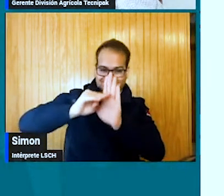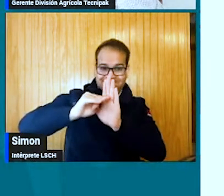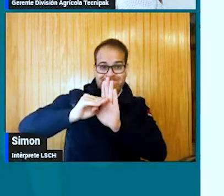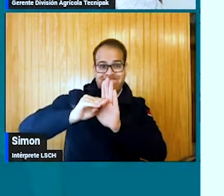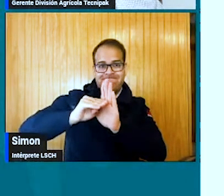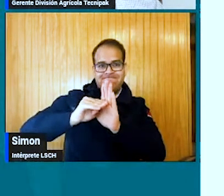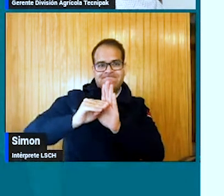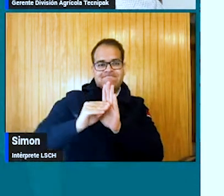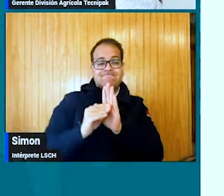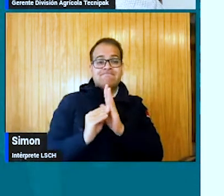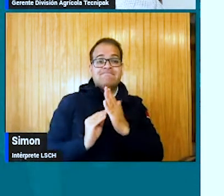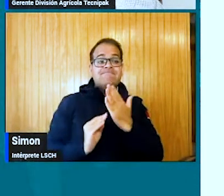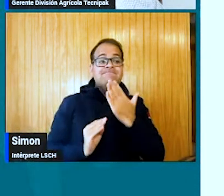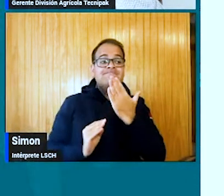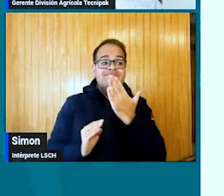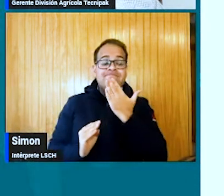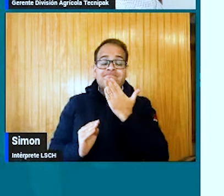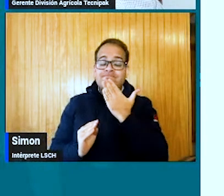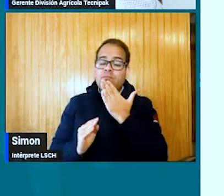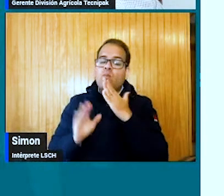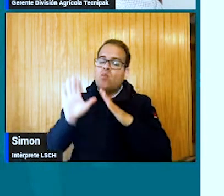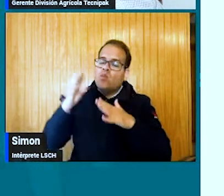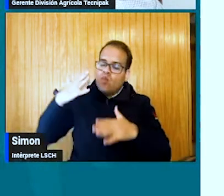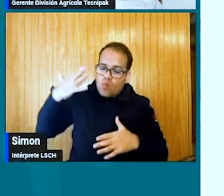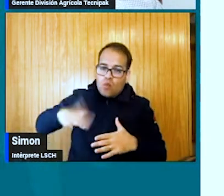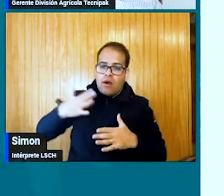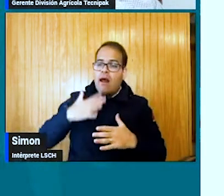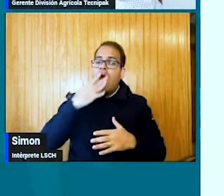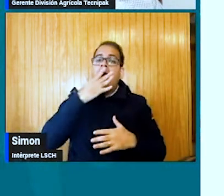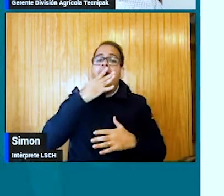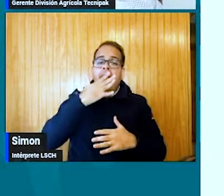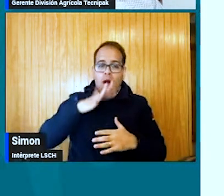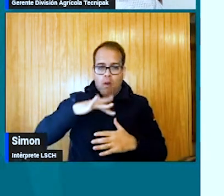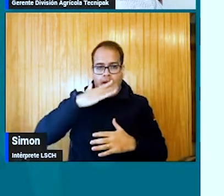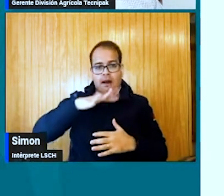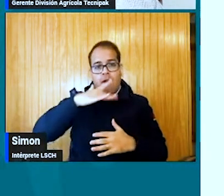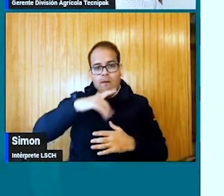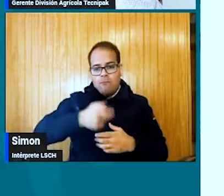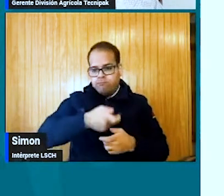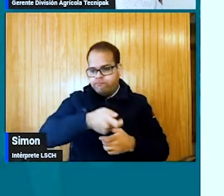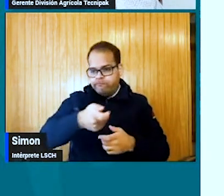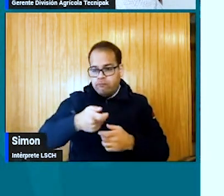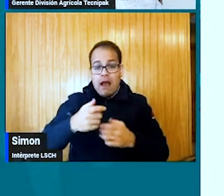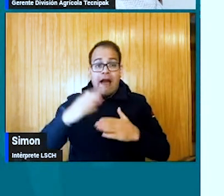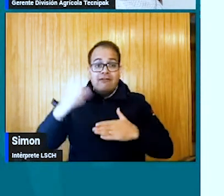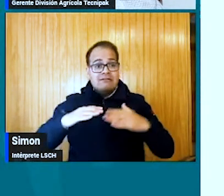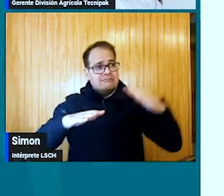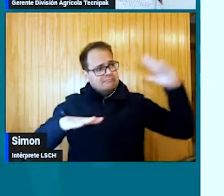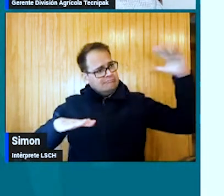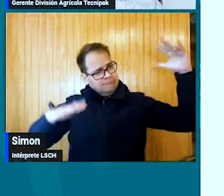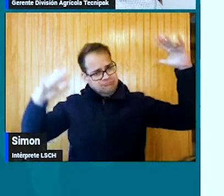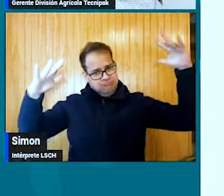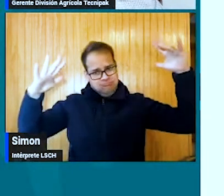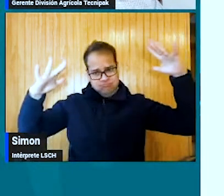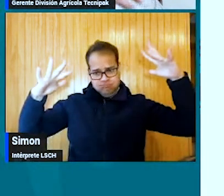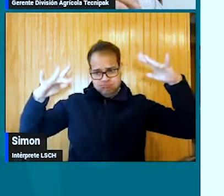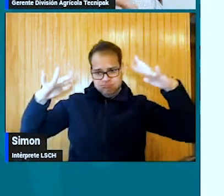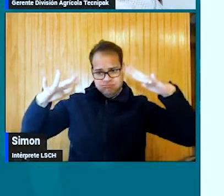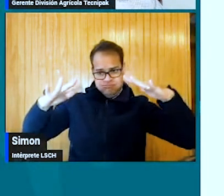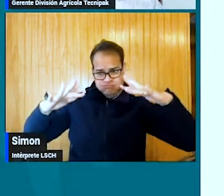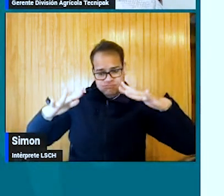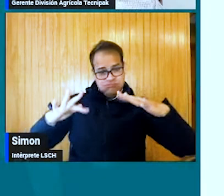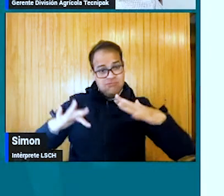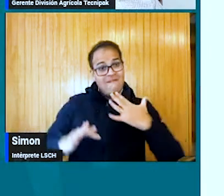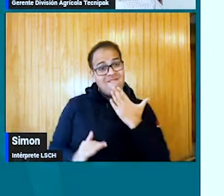Hay que considerar los volúmenes de agua a entregar. Cuando las heladas son muy grandes, es tanta la formación de hielo